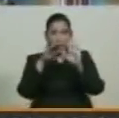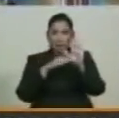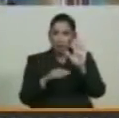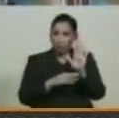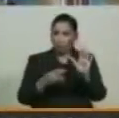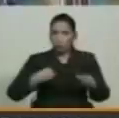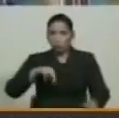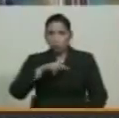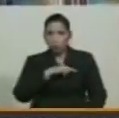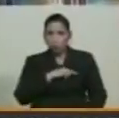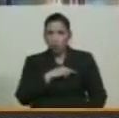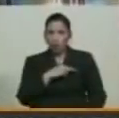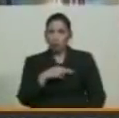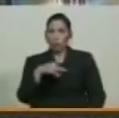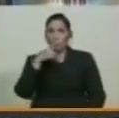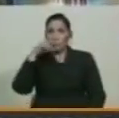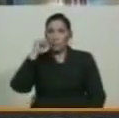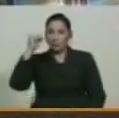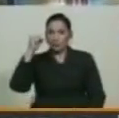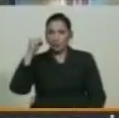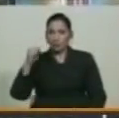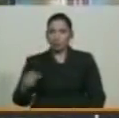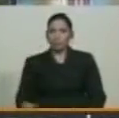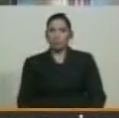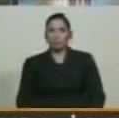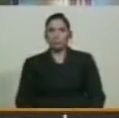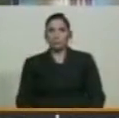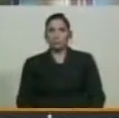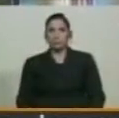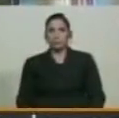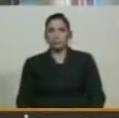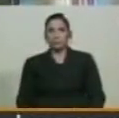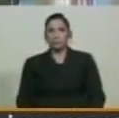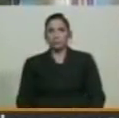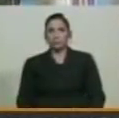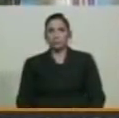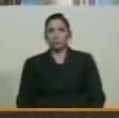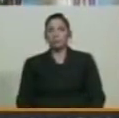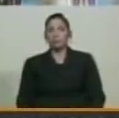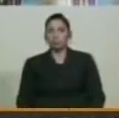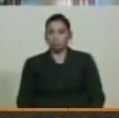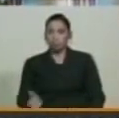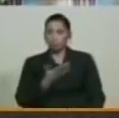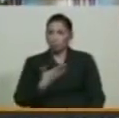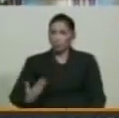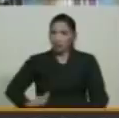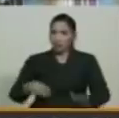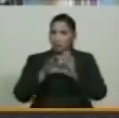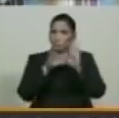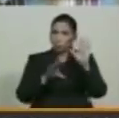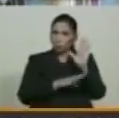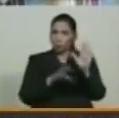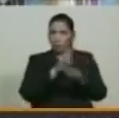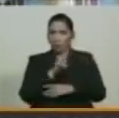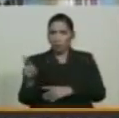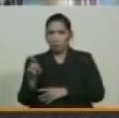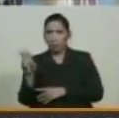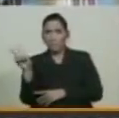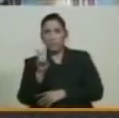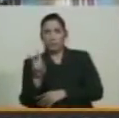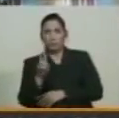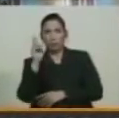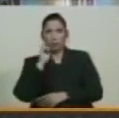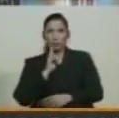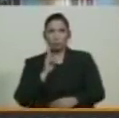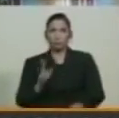comandante en jefe, Nicolás Maduro Moros, presidente constitucional de la República Bolivariana de Venezuela y comandante en jefe de la Fuerza